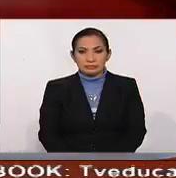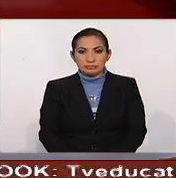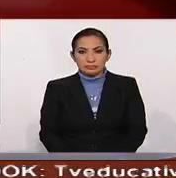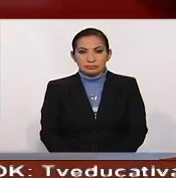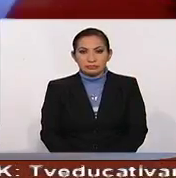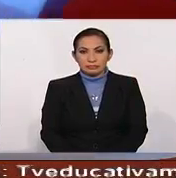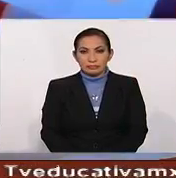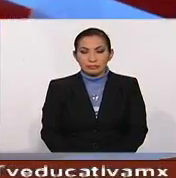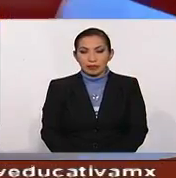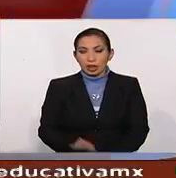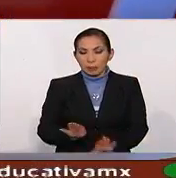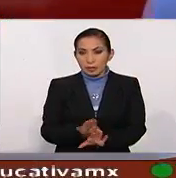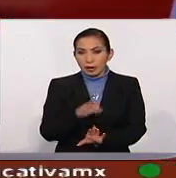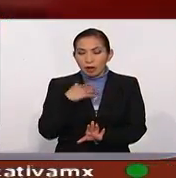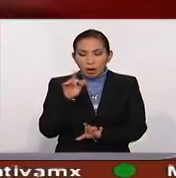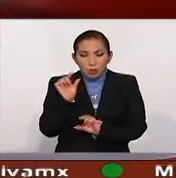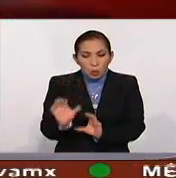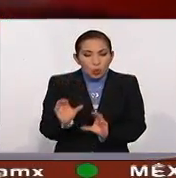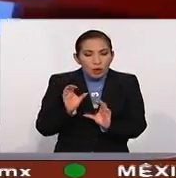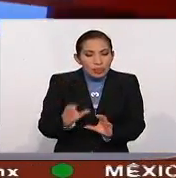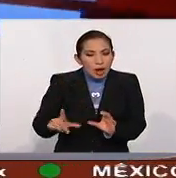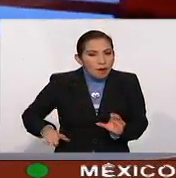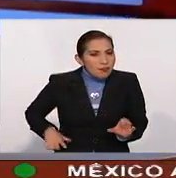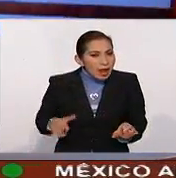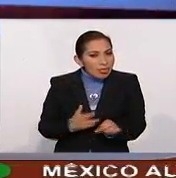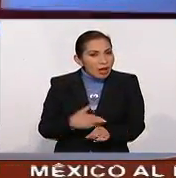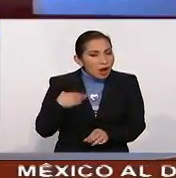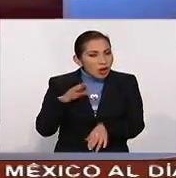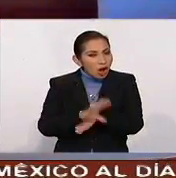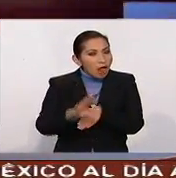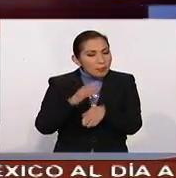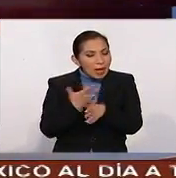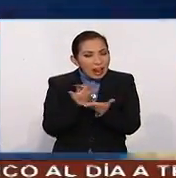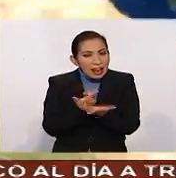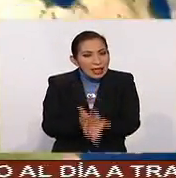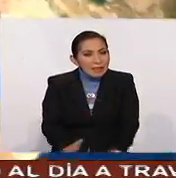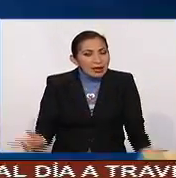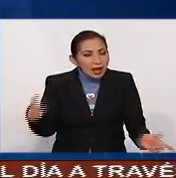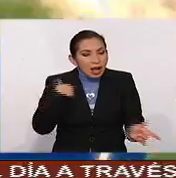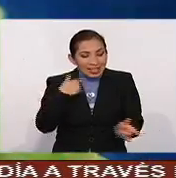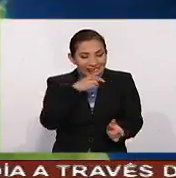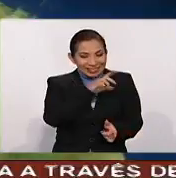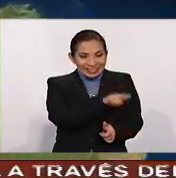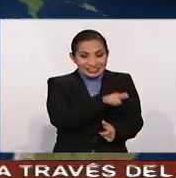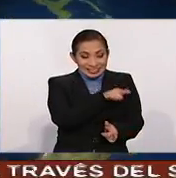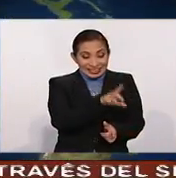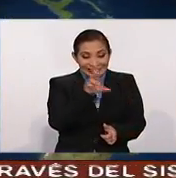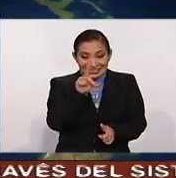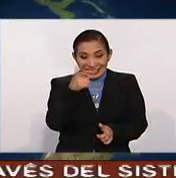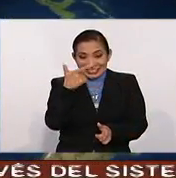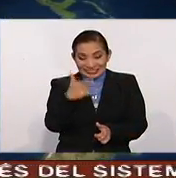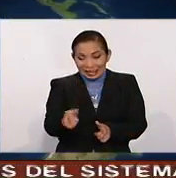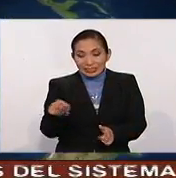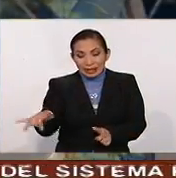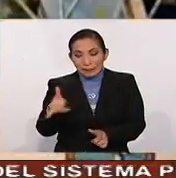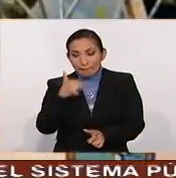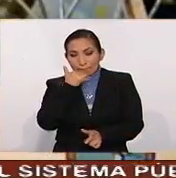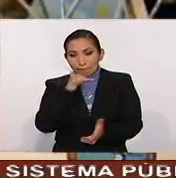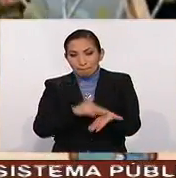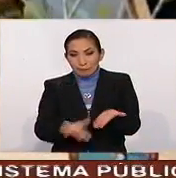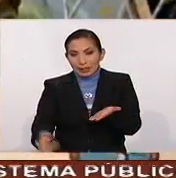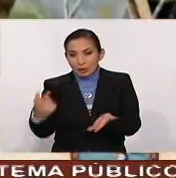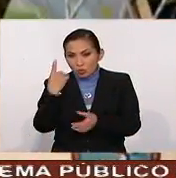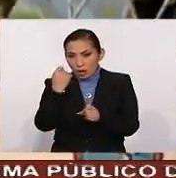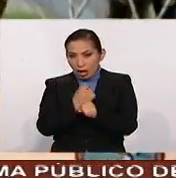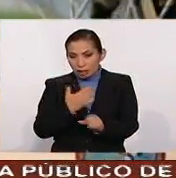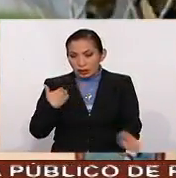Y en el más absoluto sigilo, el gobernador de Colombia liberó a 17 de los 30 guerrilleros que fueron indultados en noviembre del año